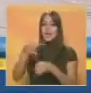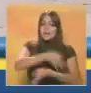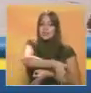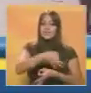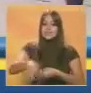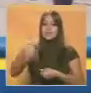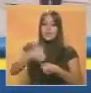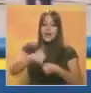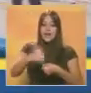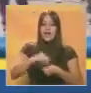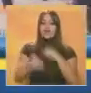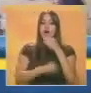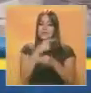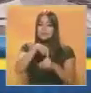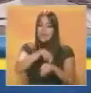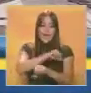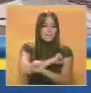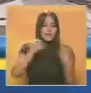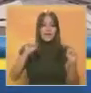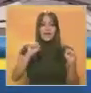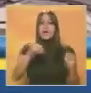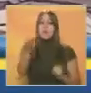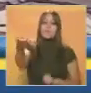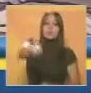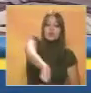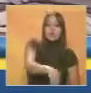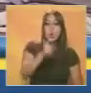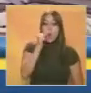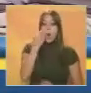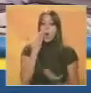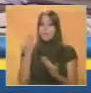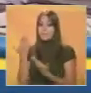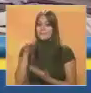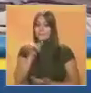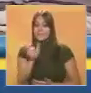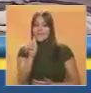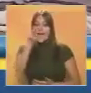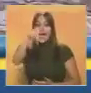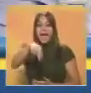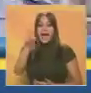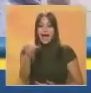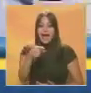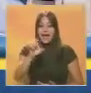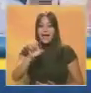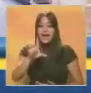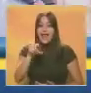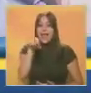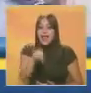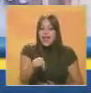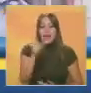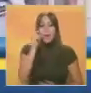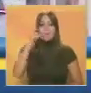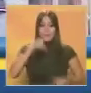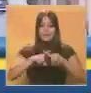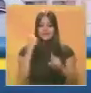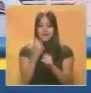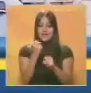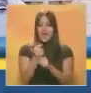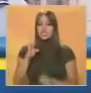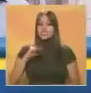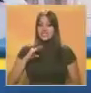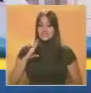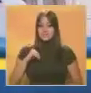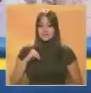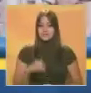de Maracaibo, donde se produjo en horas de la mañana el homicidio del ciudadano Ángel Sánchez. Según algunos testigos, la víctima era exfuncionario del